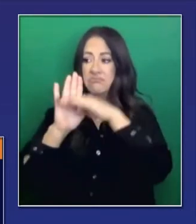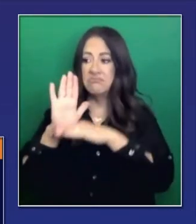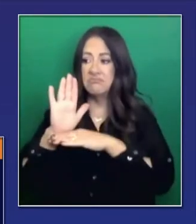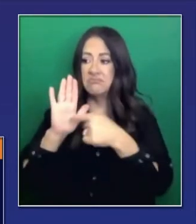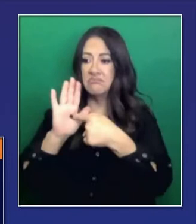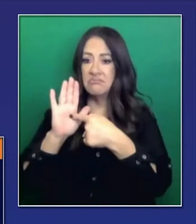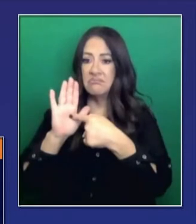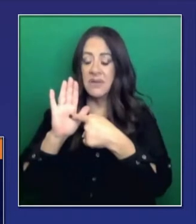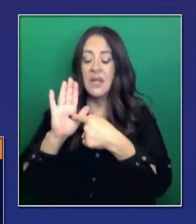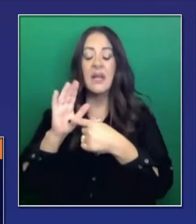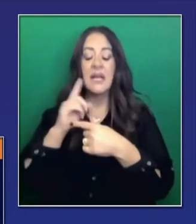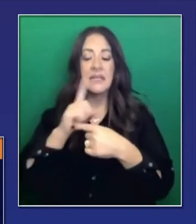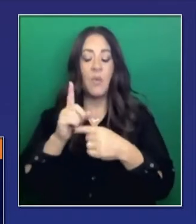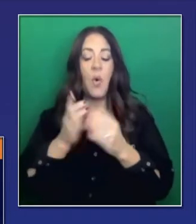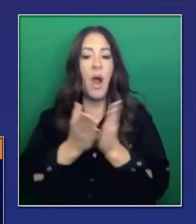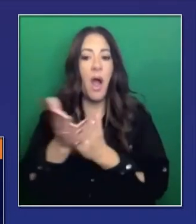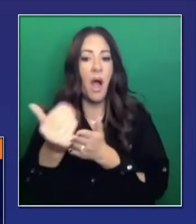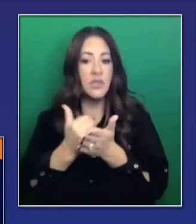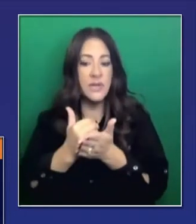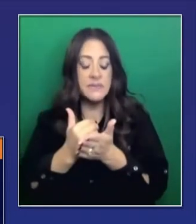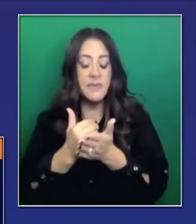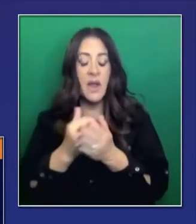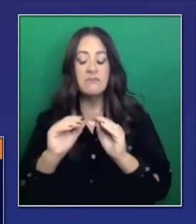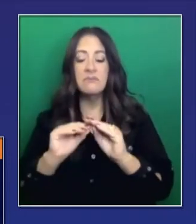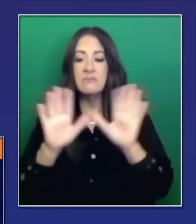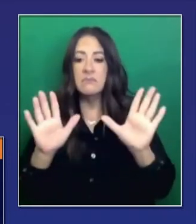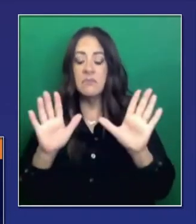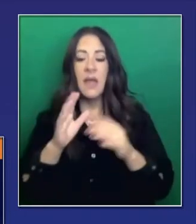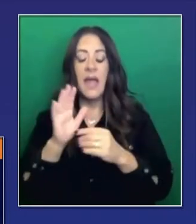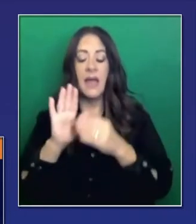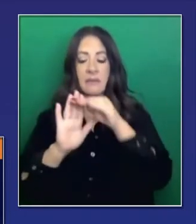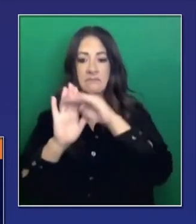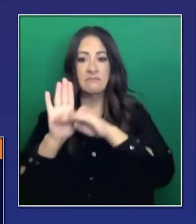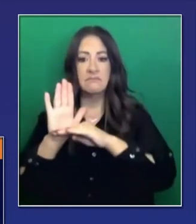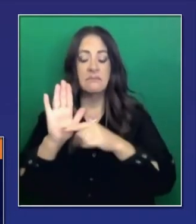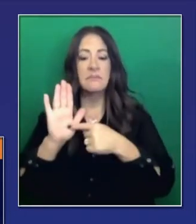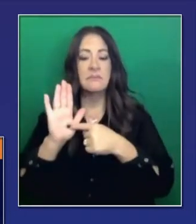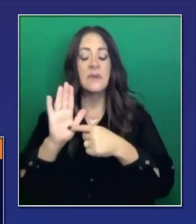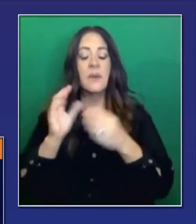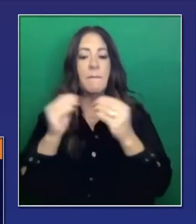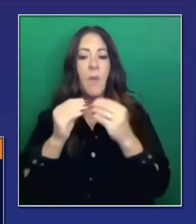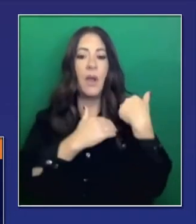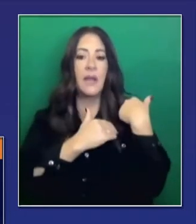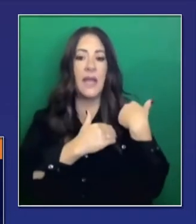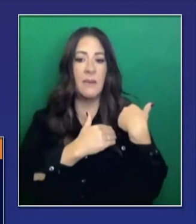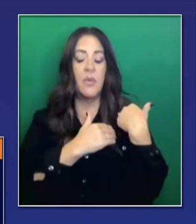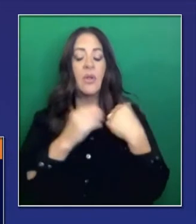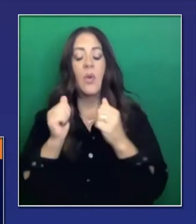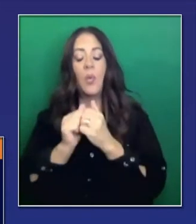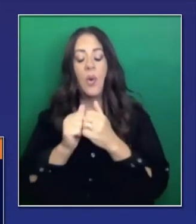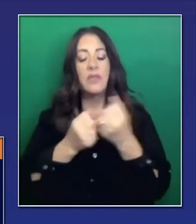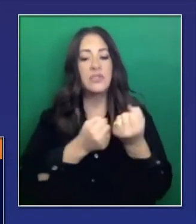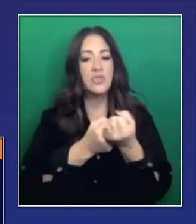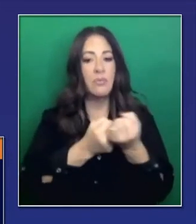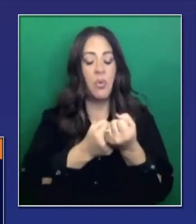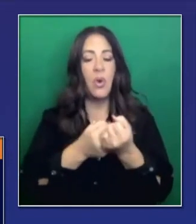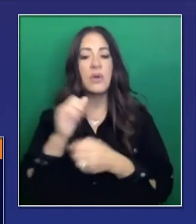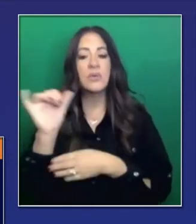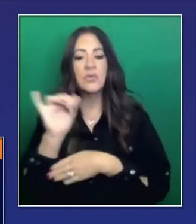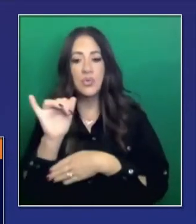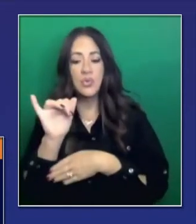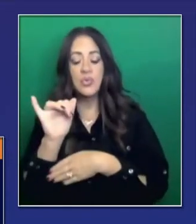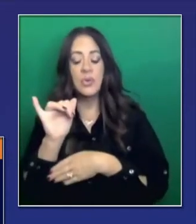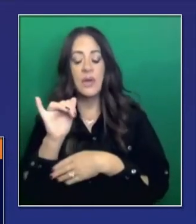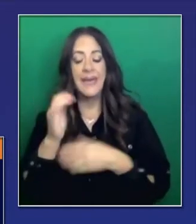una obligación. Cuando somos transparentes y también todos somos más responsables en todo el espectro de apoyo, no solo localmente, sino a